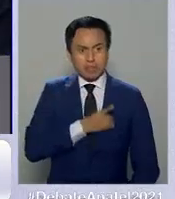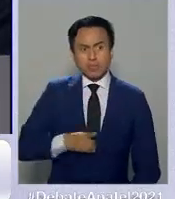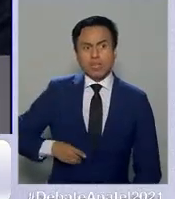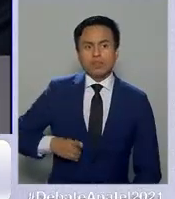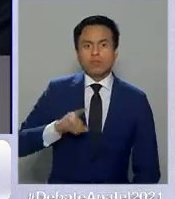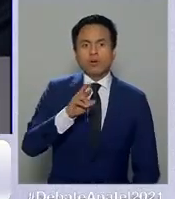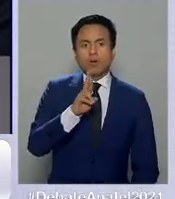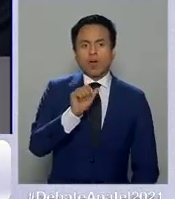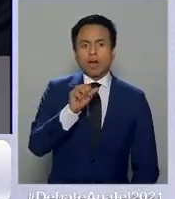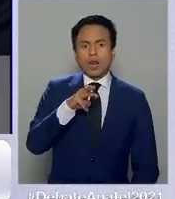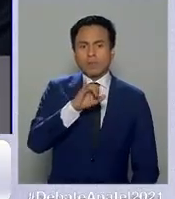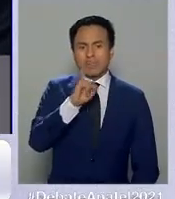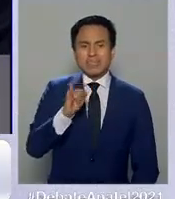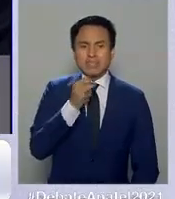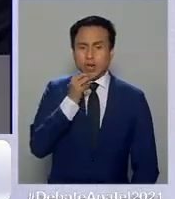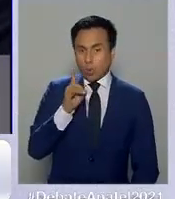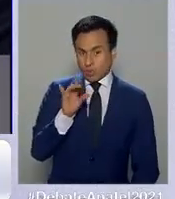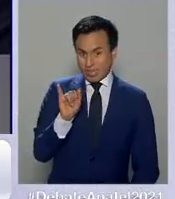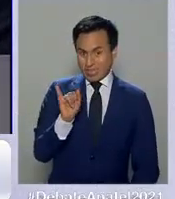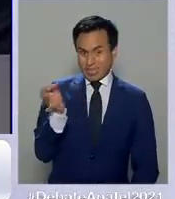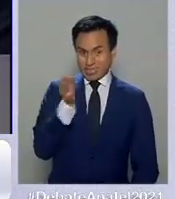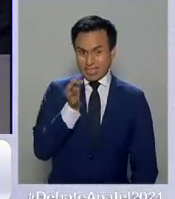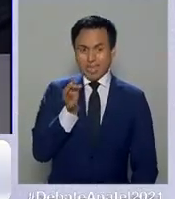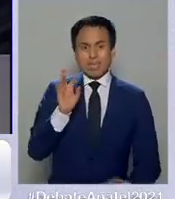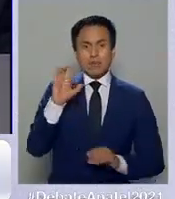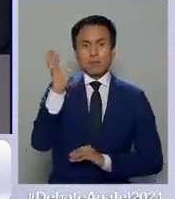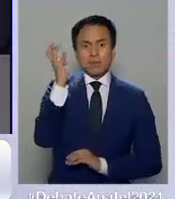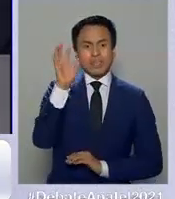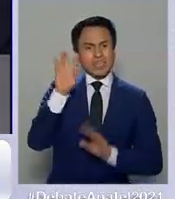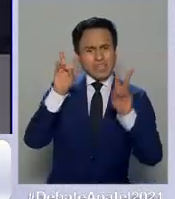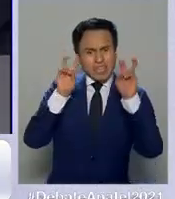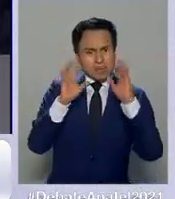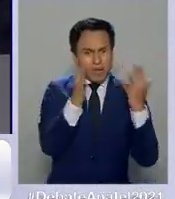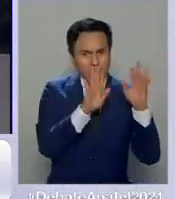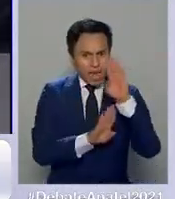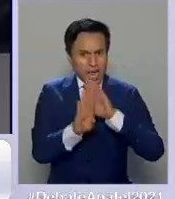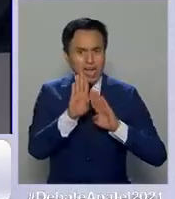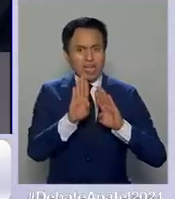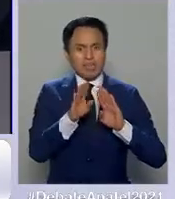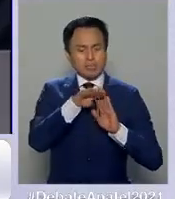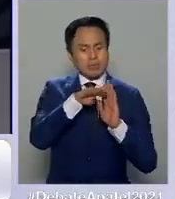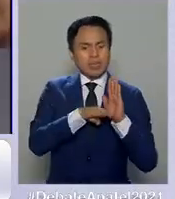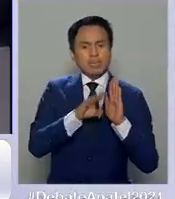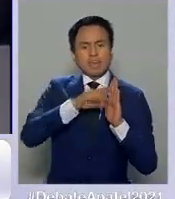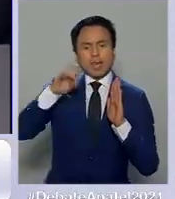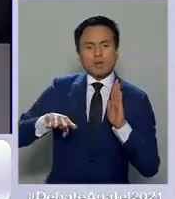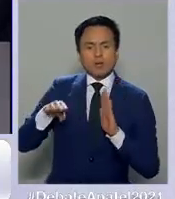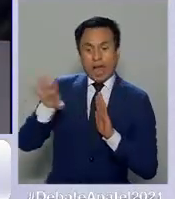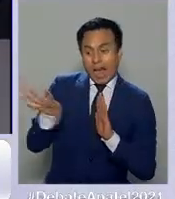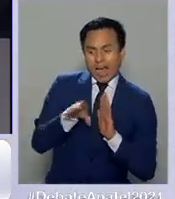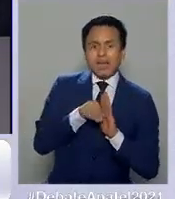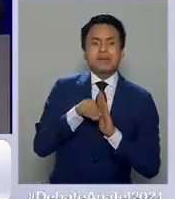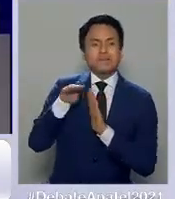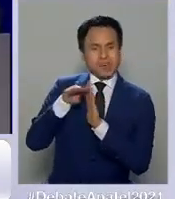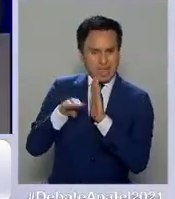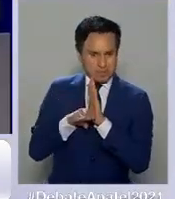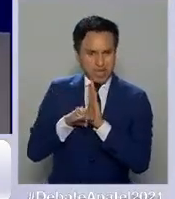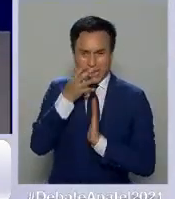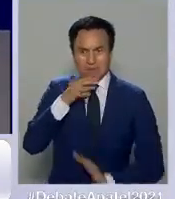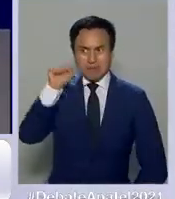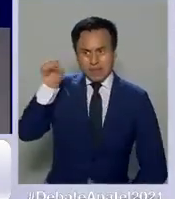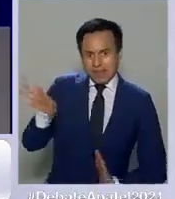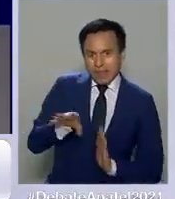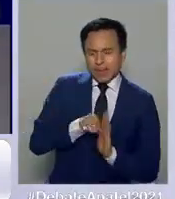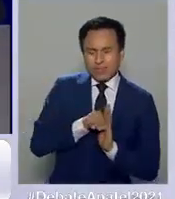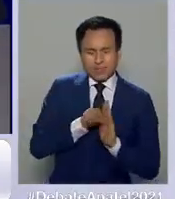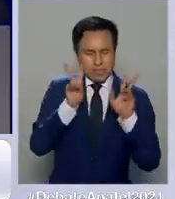Ramírez de la UDI dijo que en materia de medio ambiente han incorporado a su programa medidas que sacaron del programa de Gabriel Boric. O sea, antes ha sido una